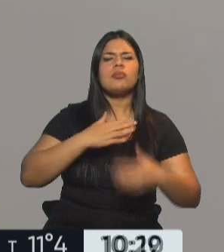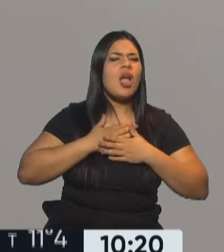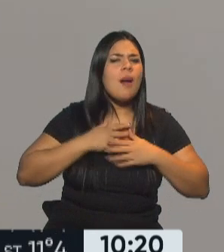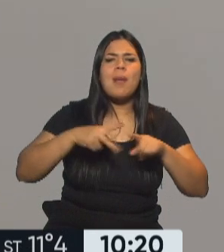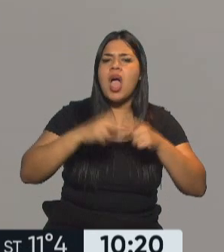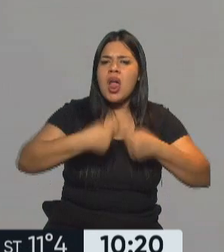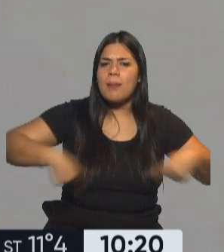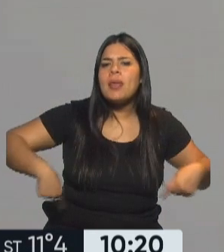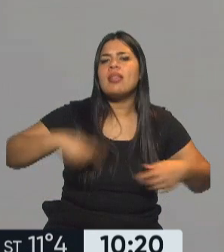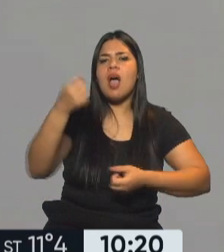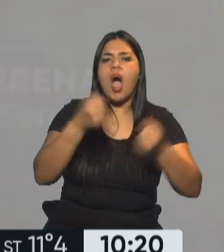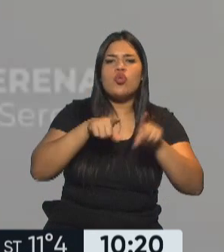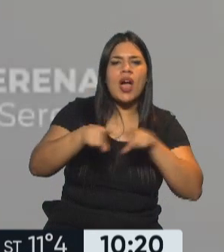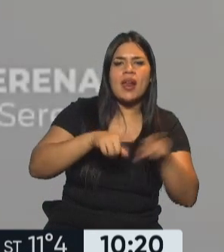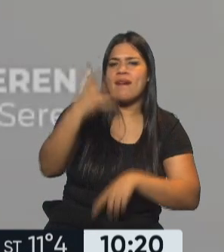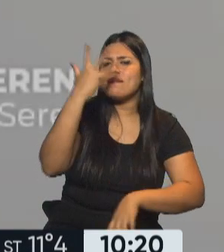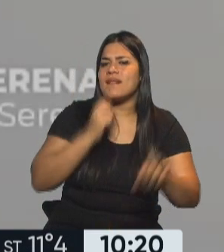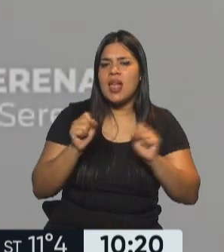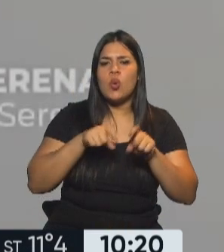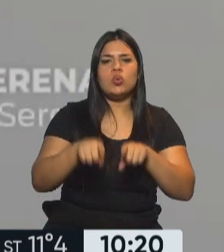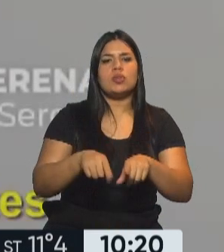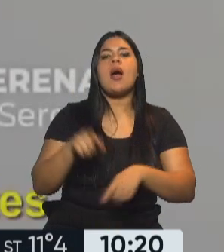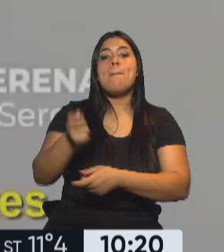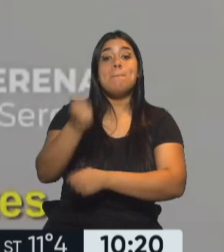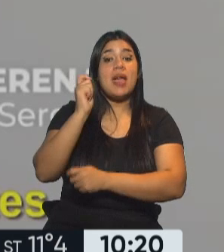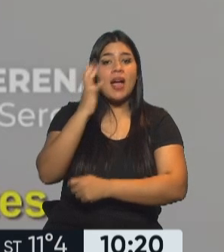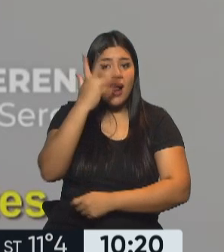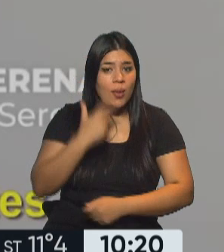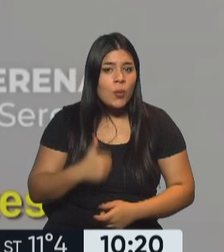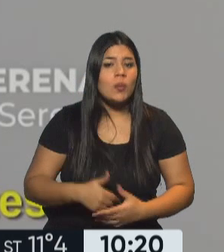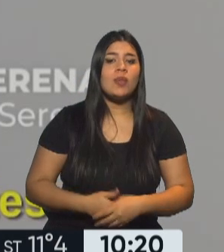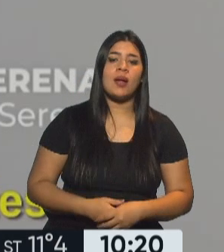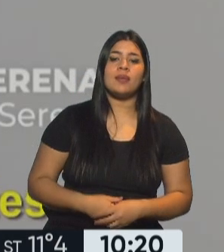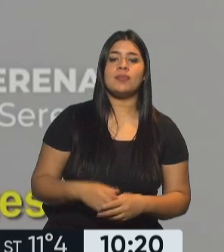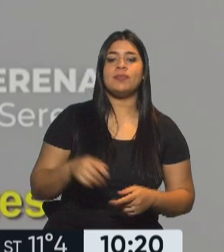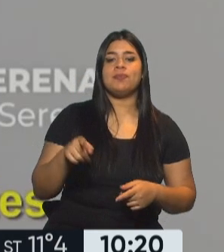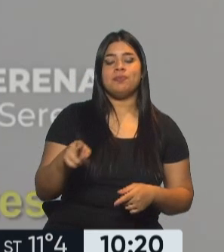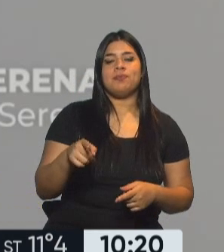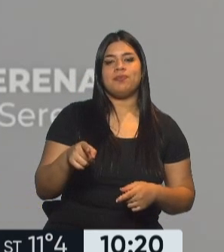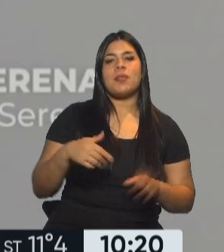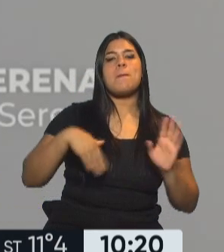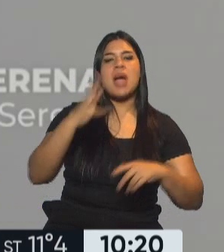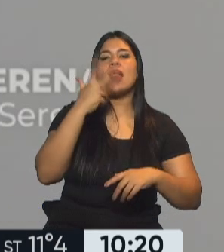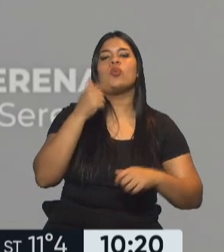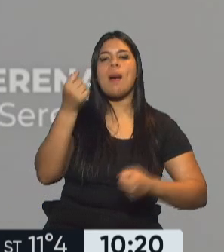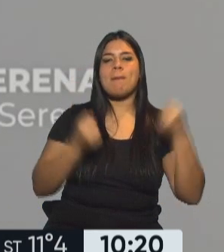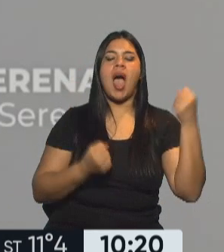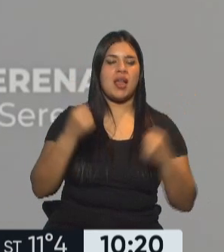autos, le encantaba pescar, aunque creo que uno de sus mayores disfrutes era manejar. Realmente